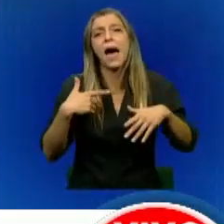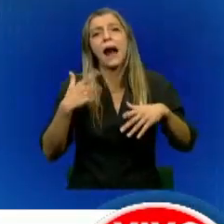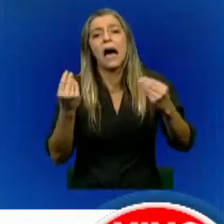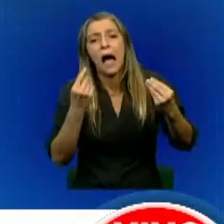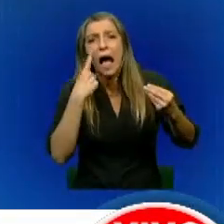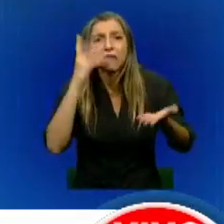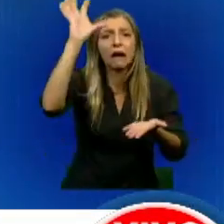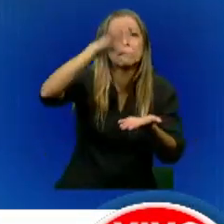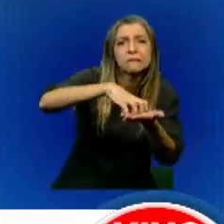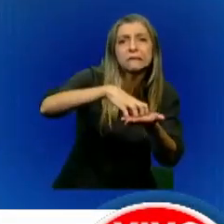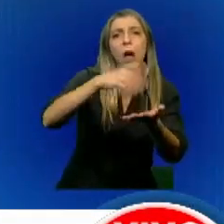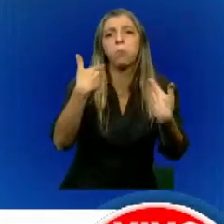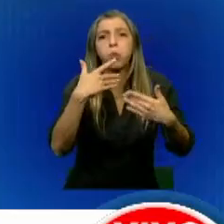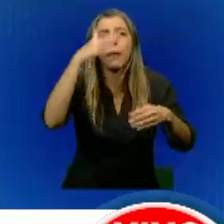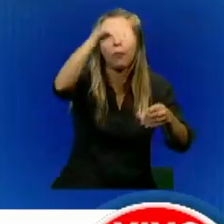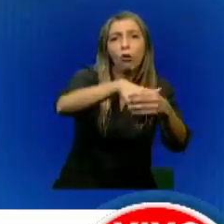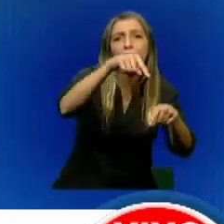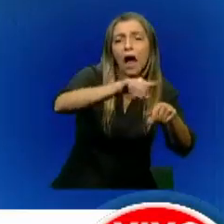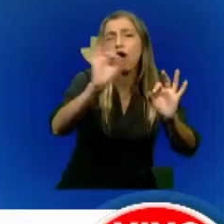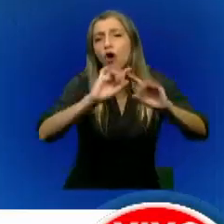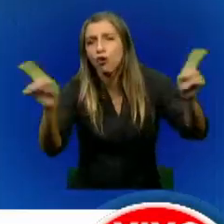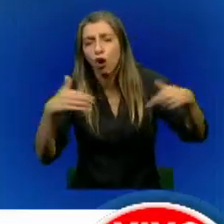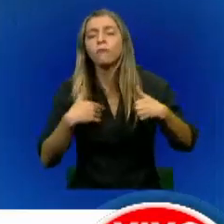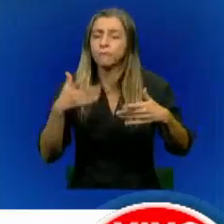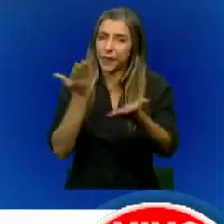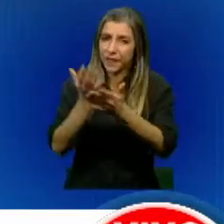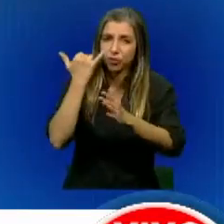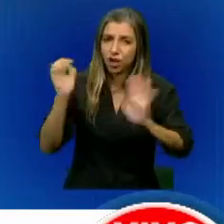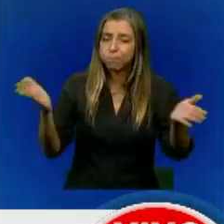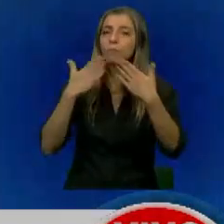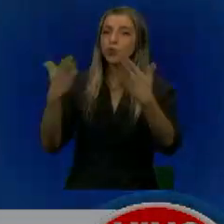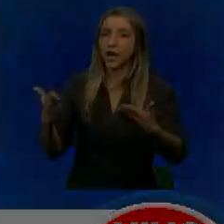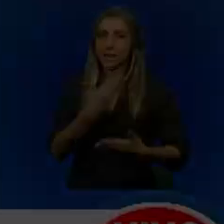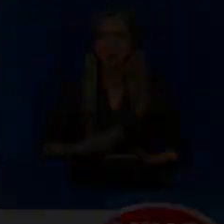emitir su voto. Muchas gracias, presidente. Gracias, diputada Lospenato.